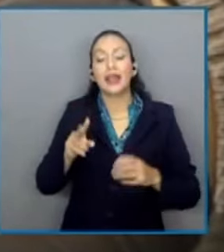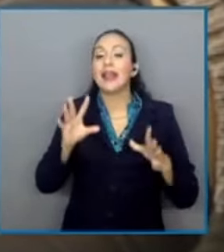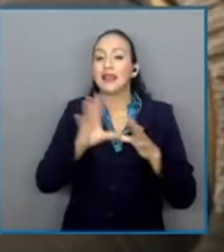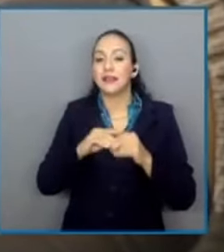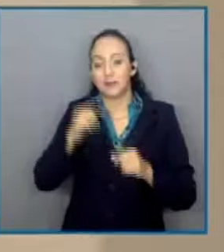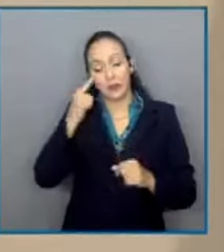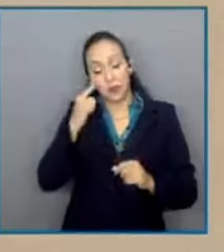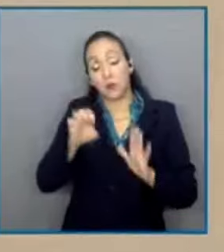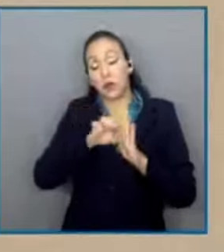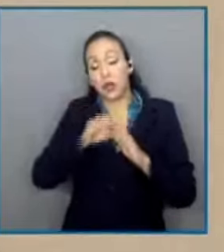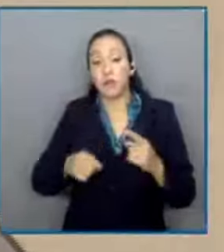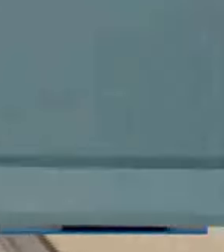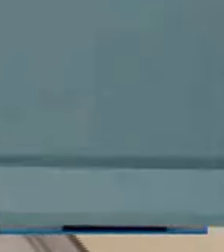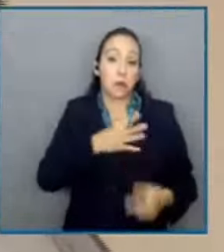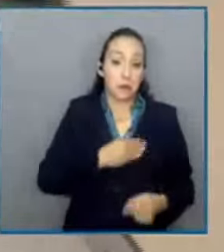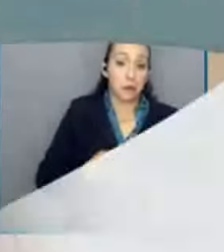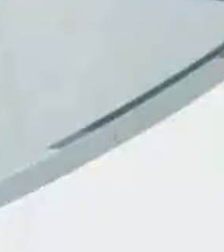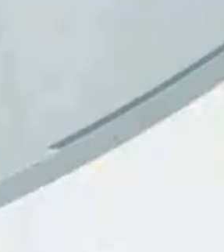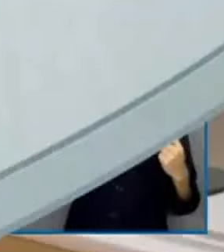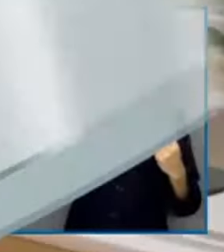a las de otro.